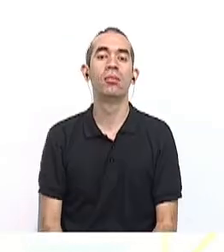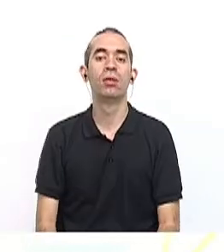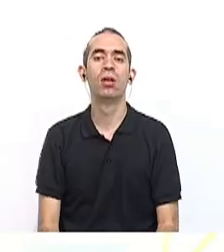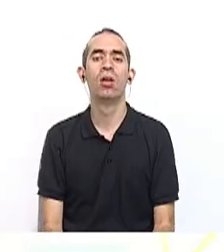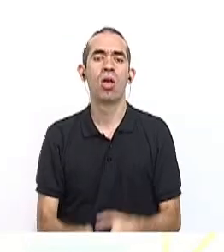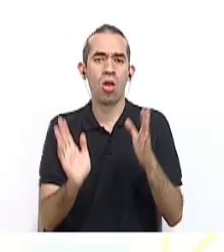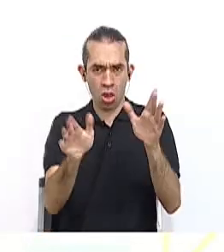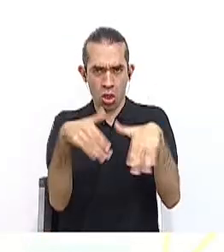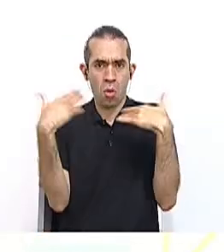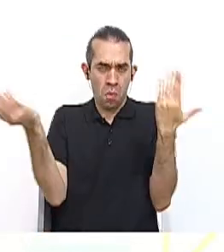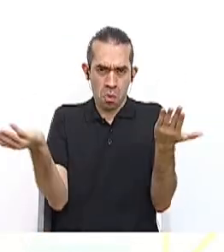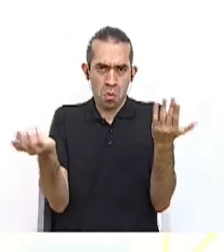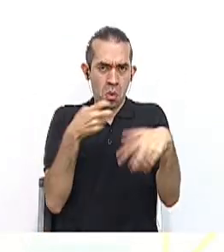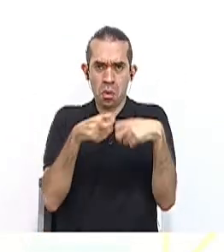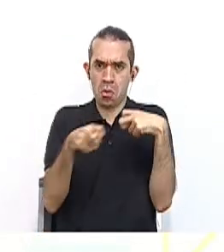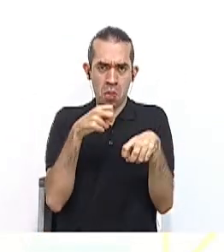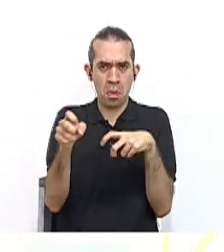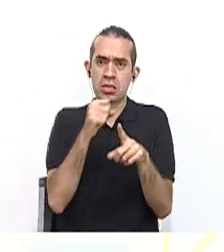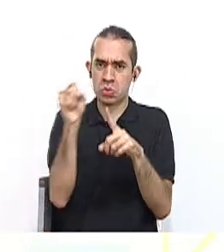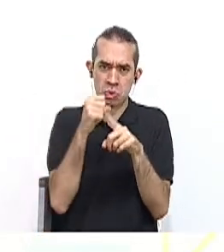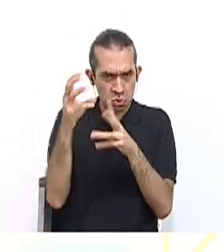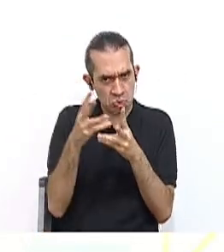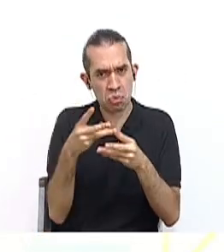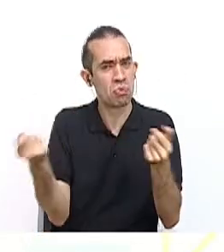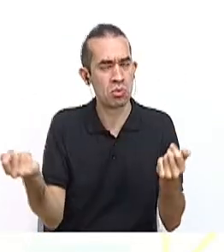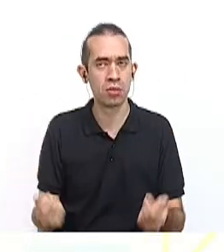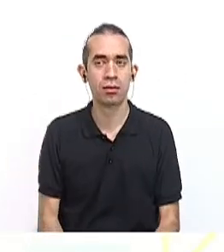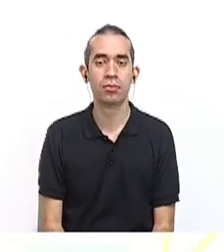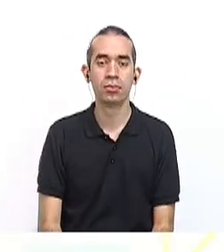cómo vamos a resolver la situación.